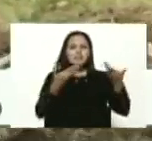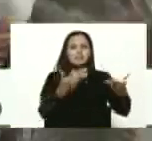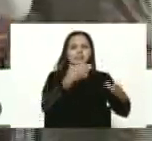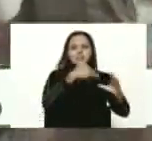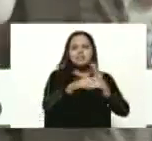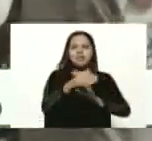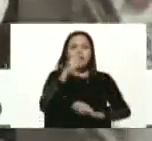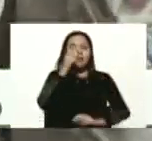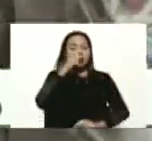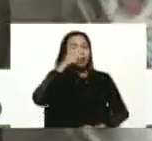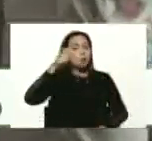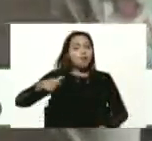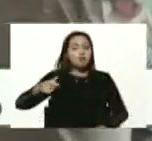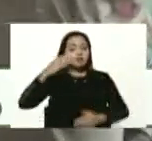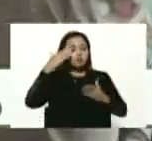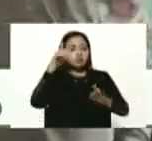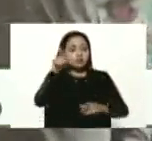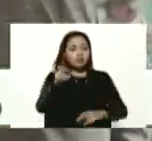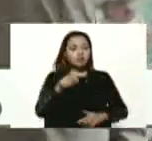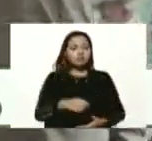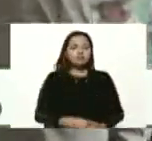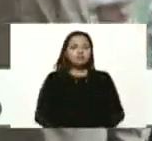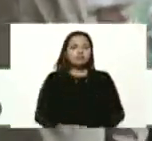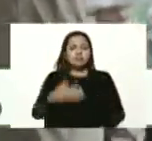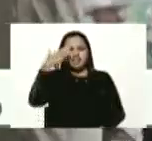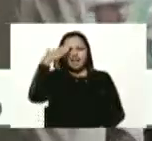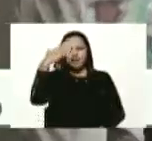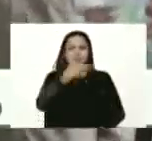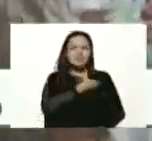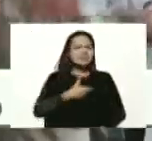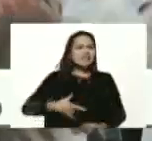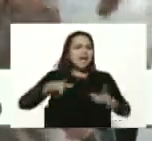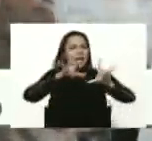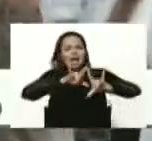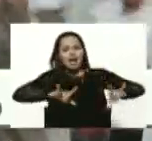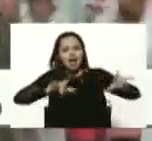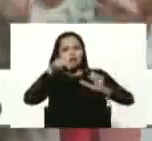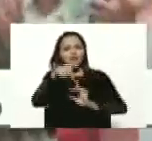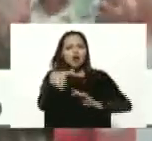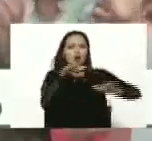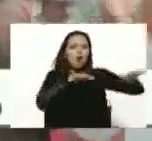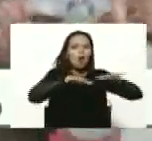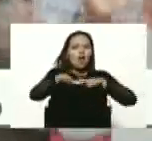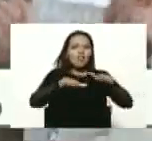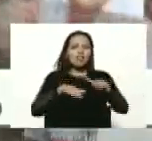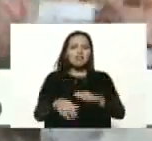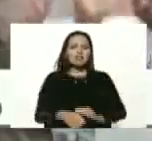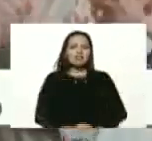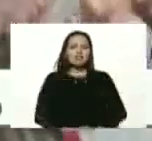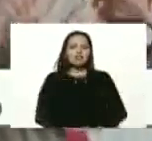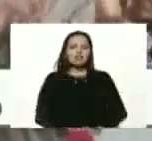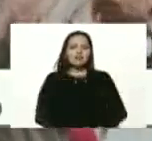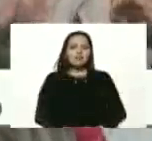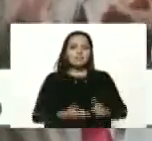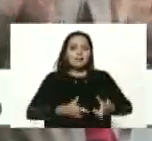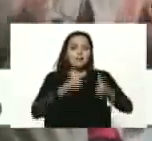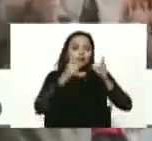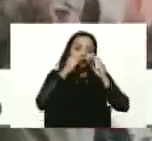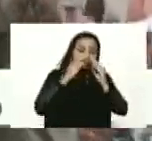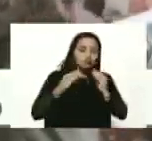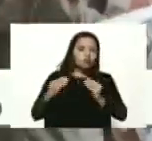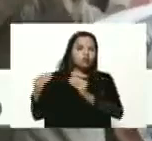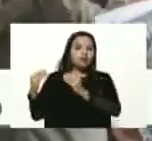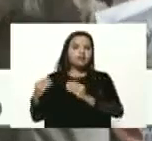a usted. Saludos, presidente. Te queremos mucho desde aquí, desde Cojedes. Permiso, me voy a retirar